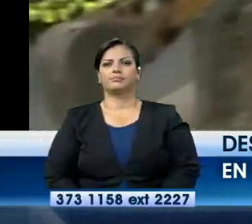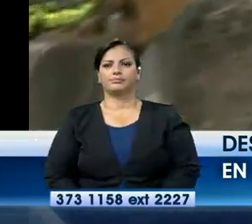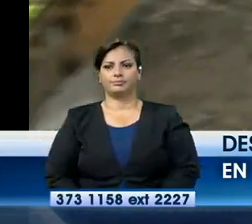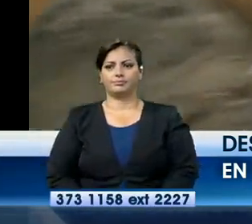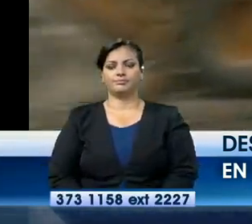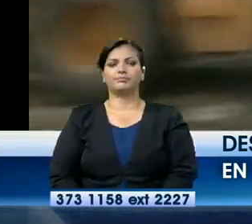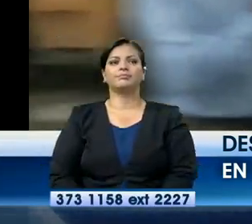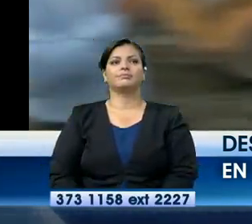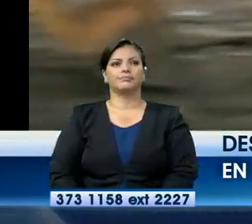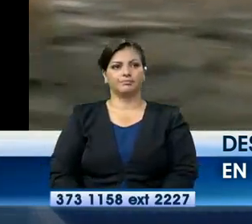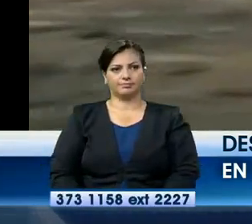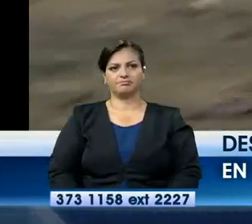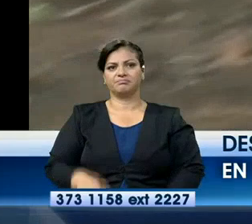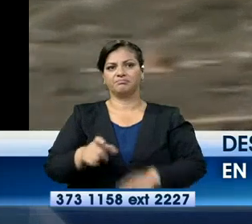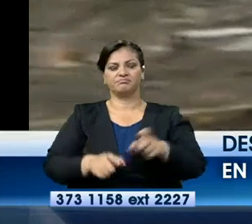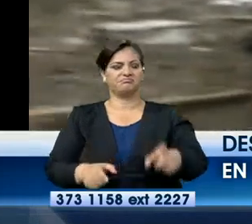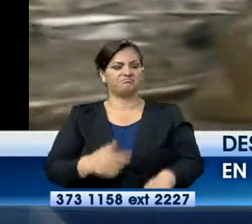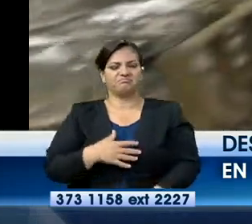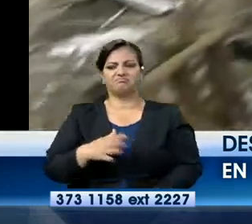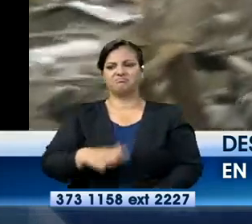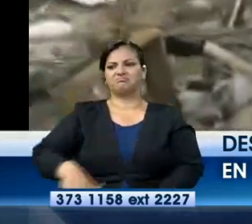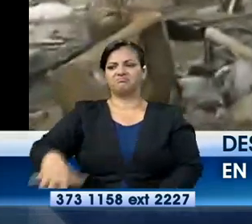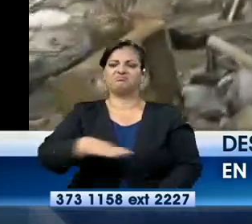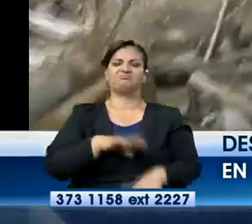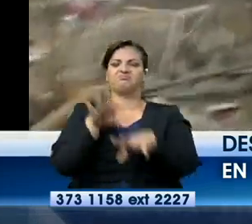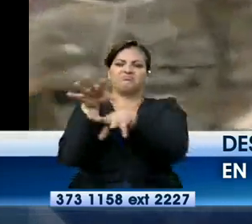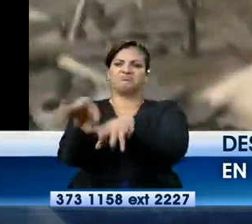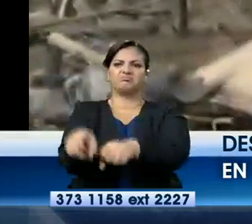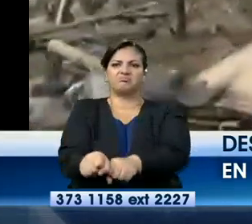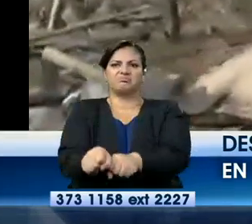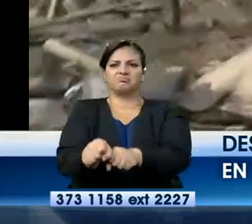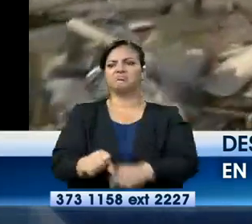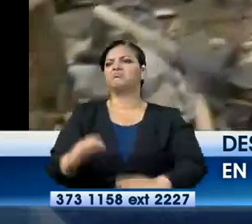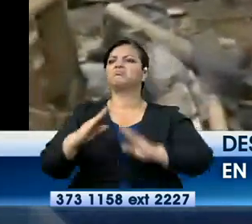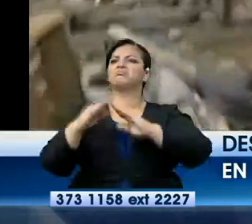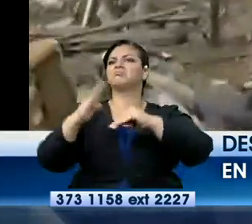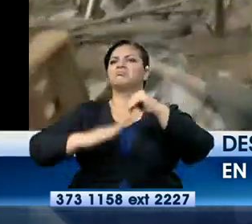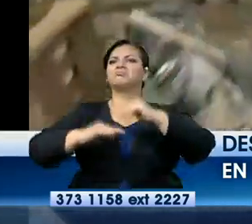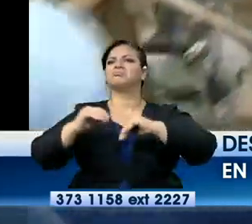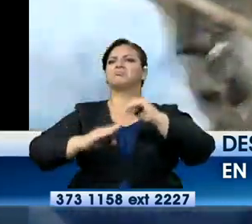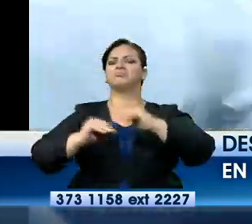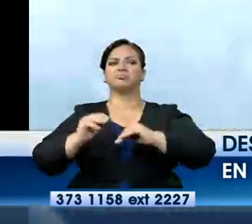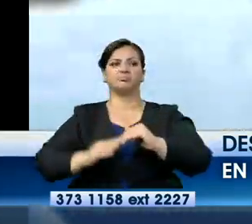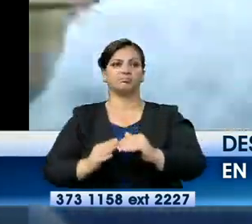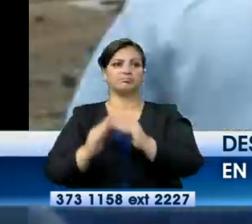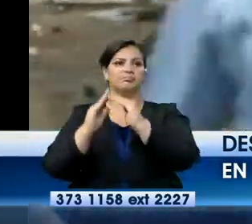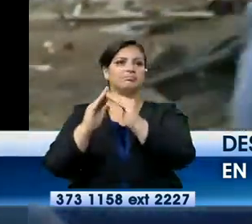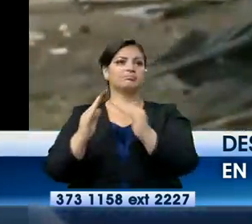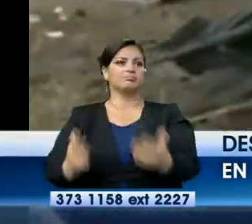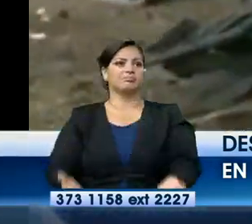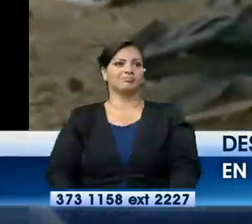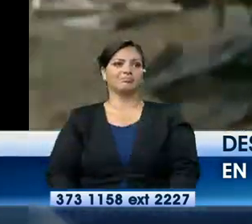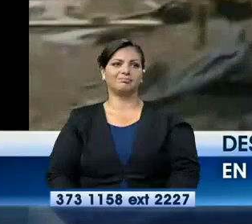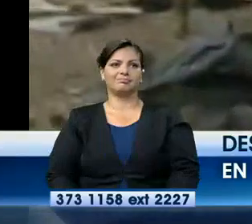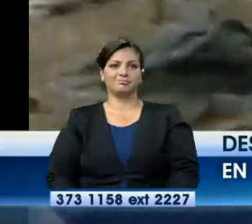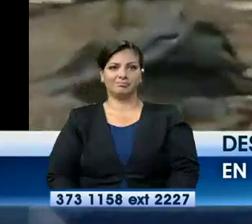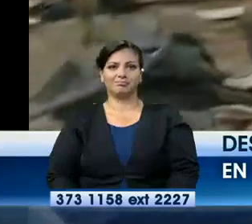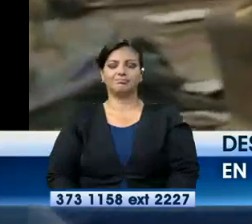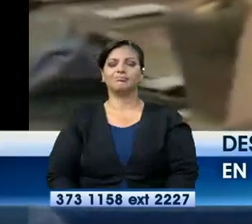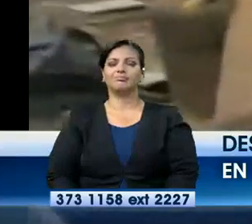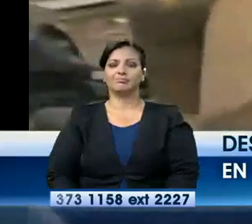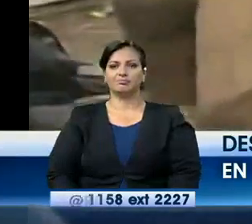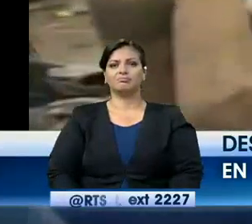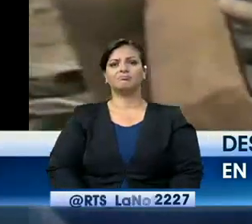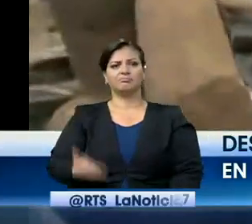humanos irregulares, y como pueden apreciar, esto es parte de lo que ha quedado, de lo que, producto de lo que había aquí, ya